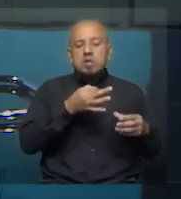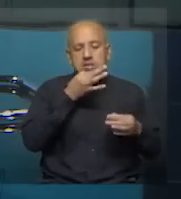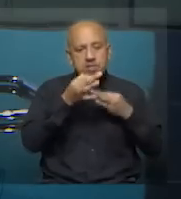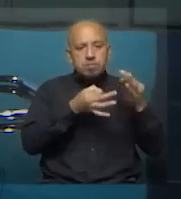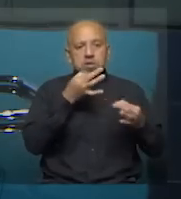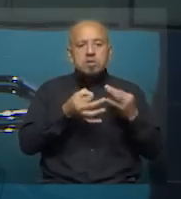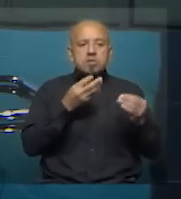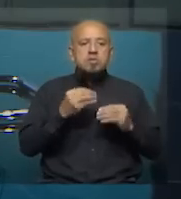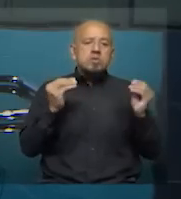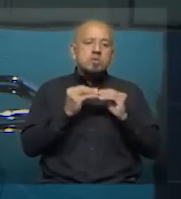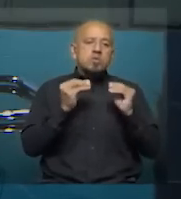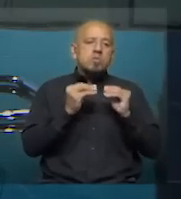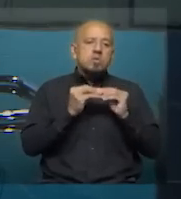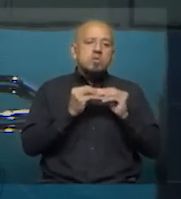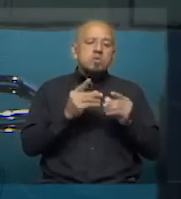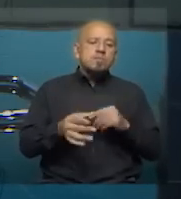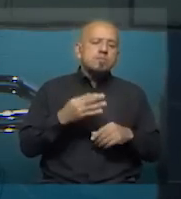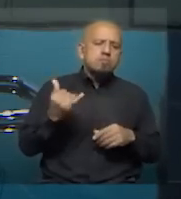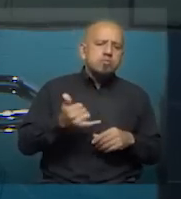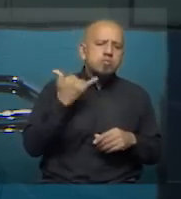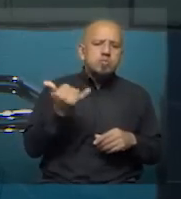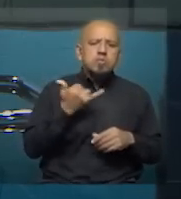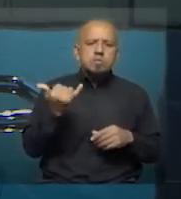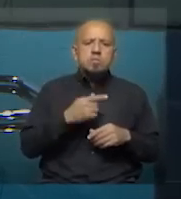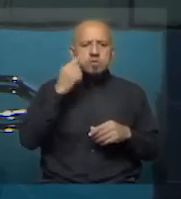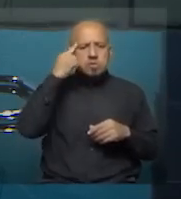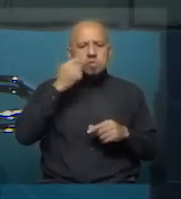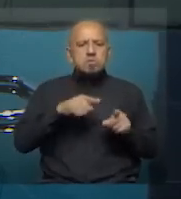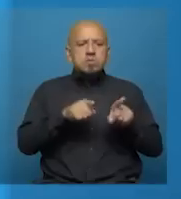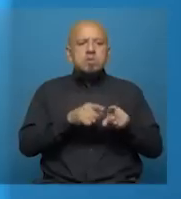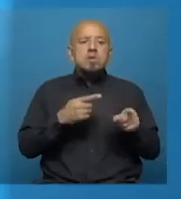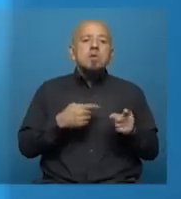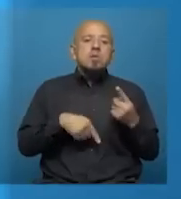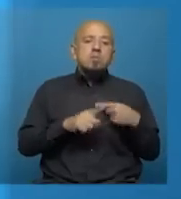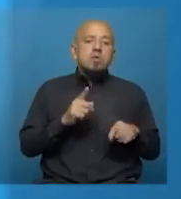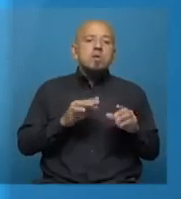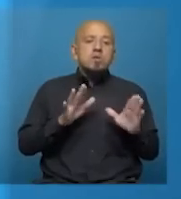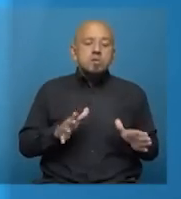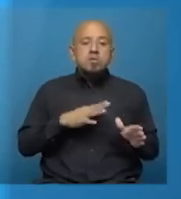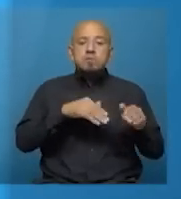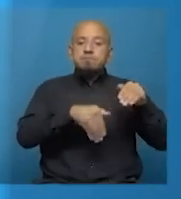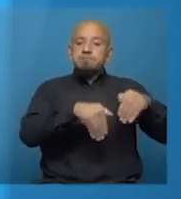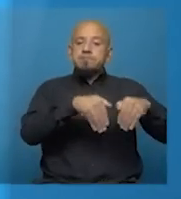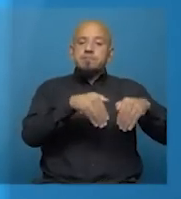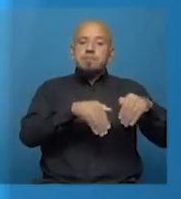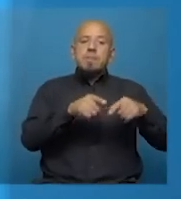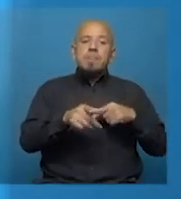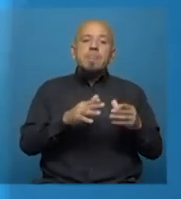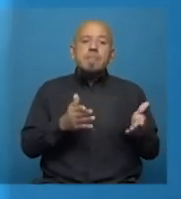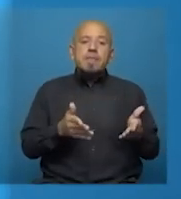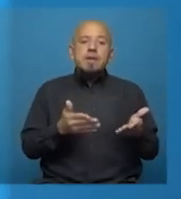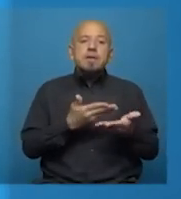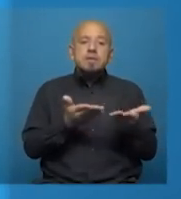de compañeros que venimos hace mucho tiempo pensando igual, actuando igual, pero electoralmente presentándonos en